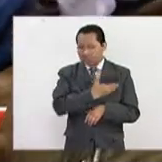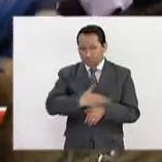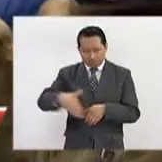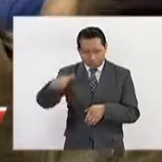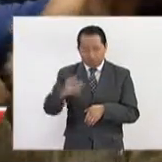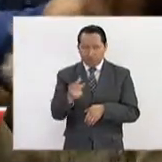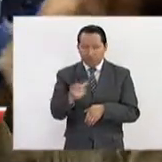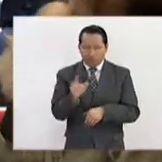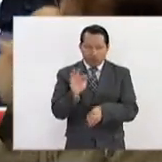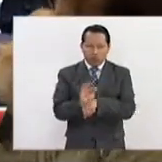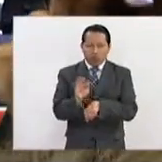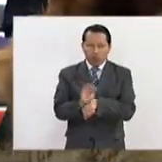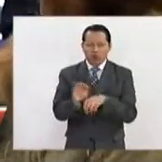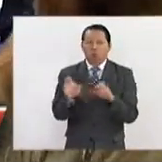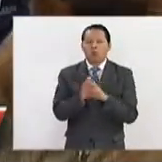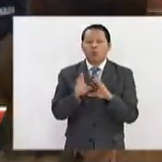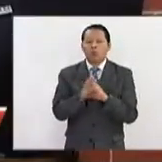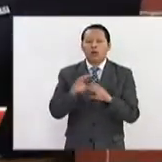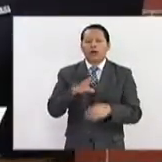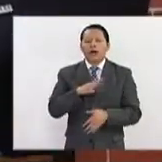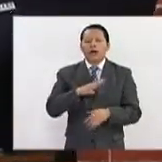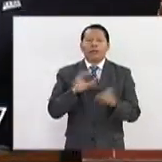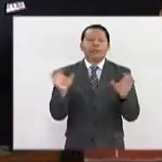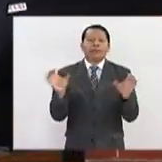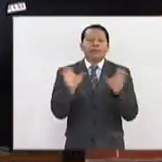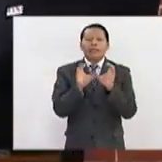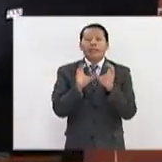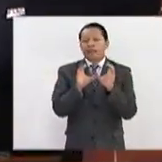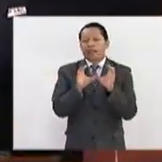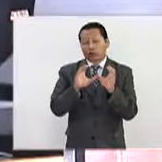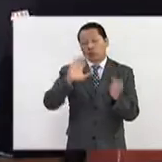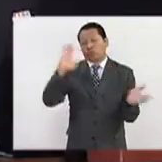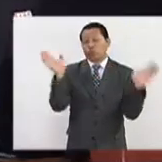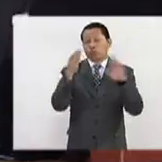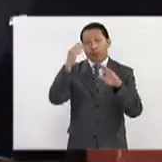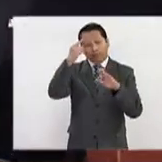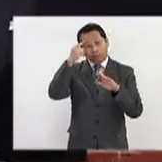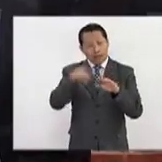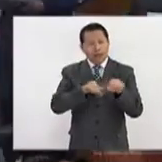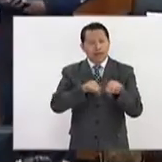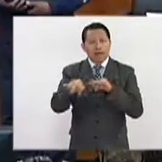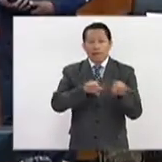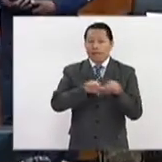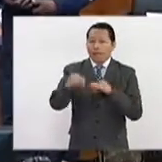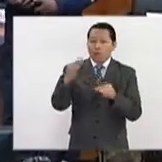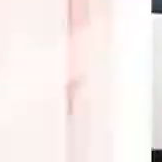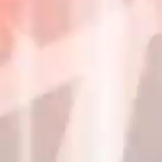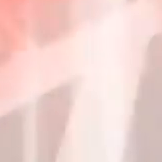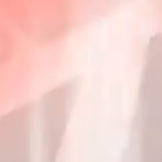rescatistas que cuentan también con una certificación a nivel mundial para ejercer su labor.